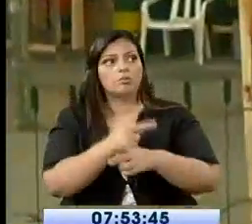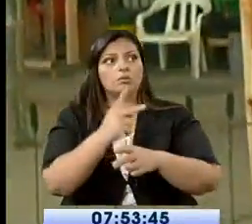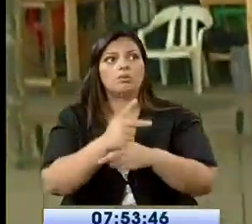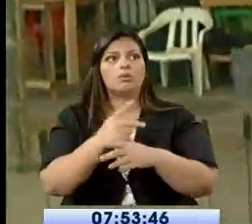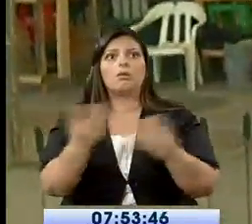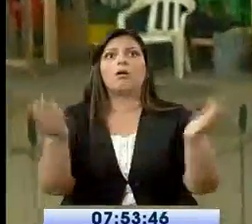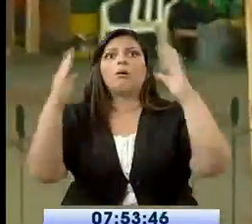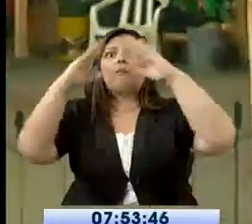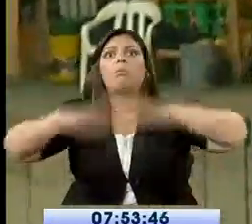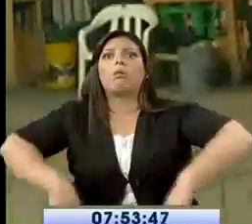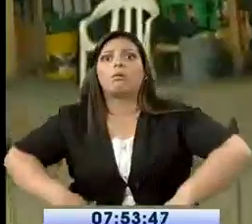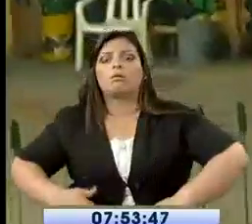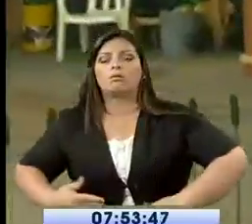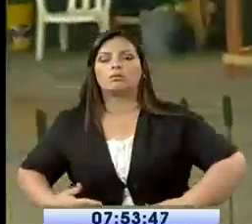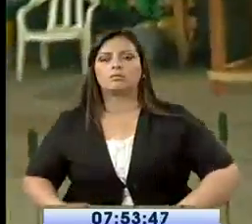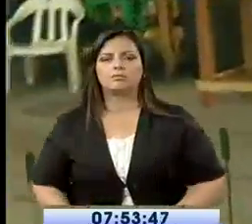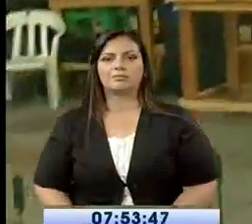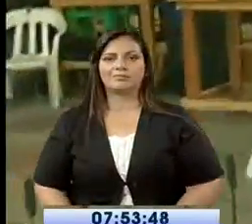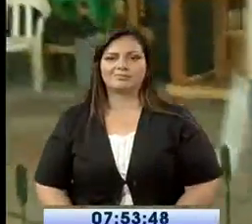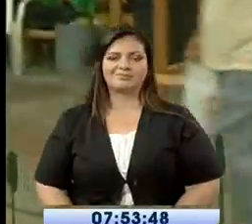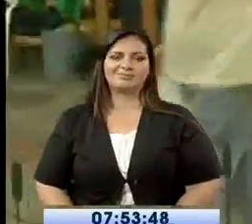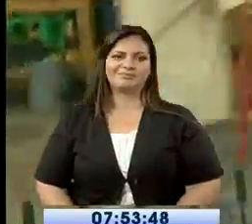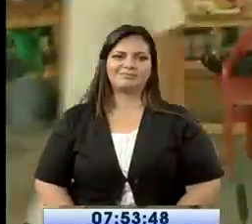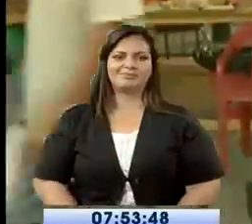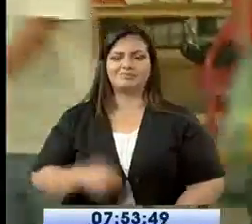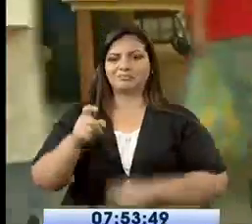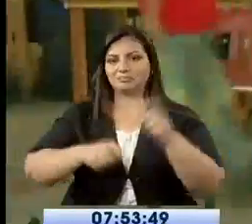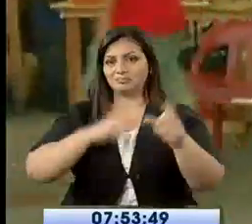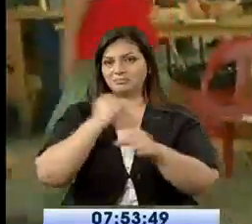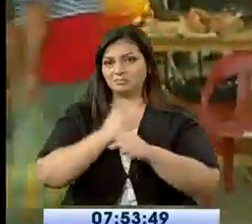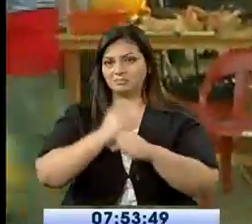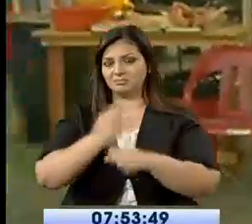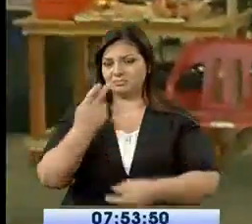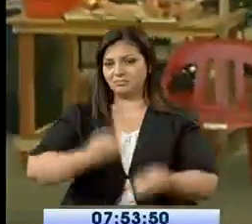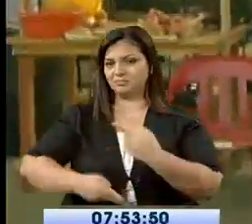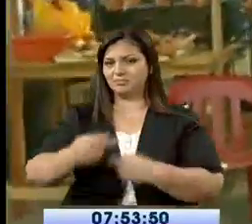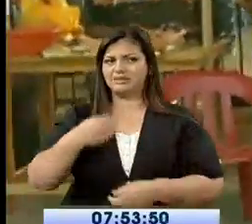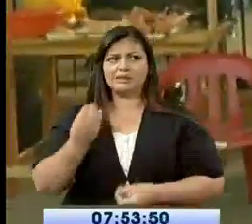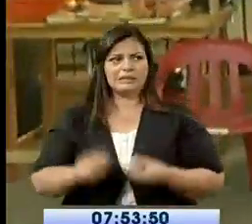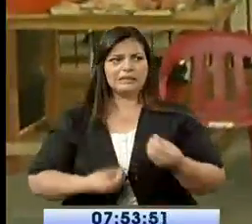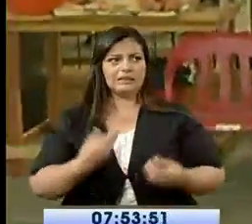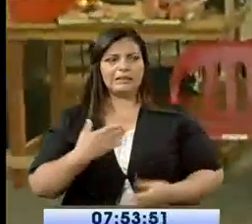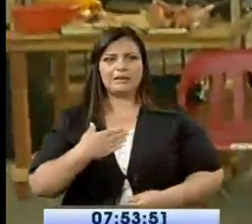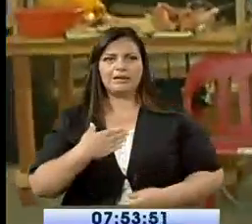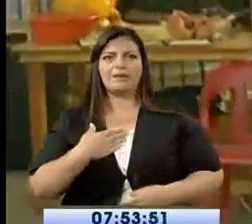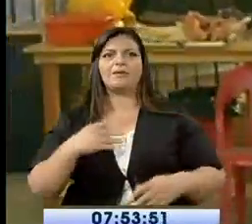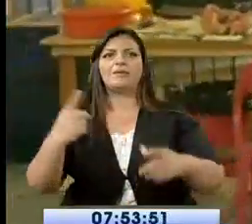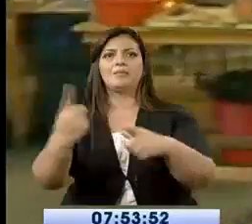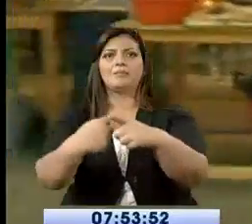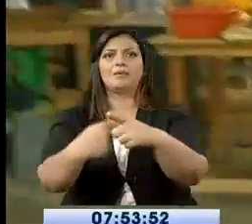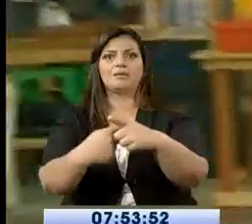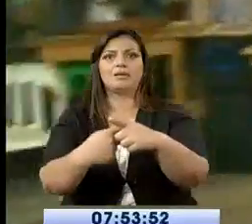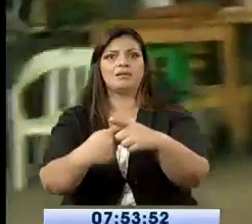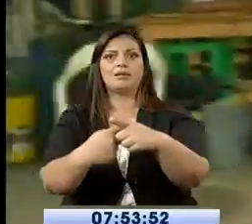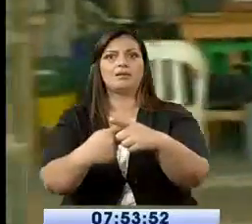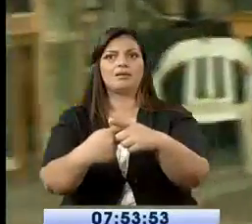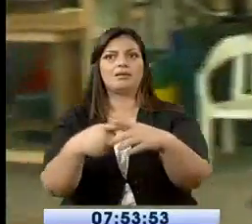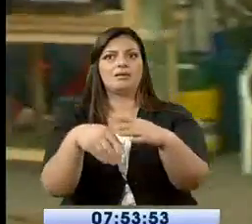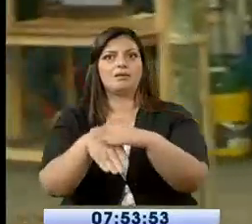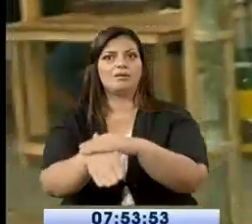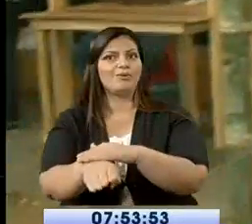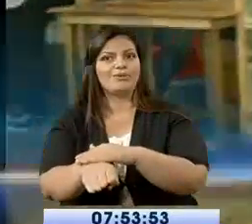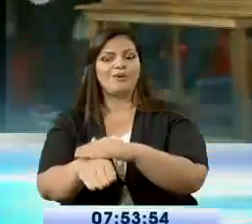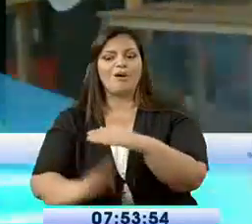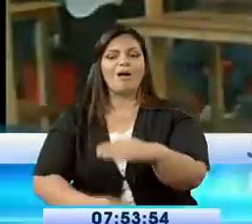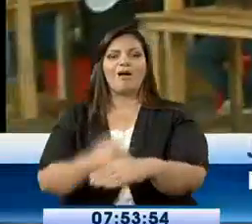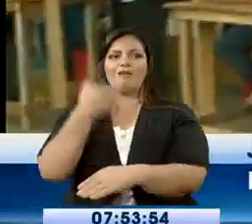percance. Y los comerciantes, para no perder sus ventas, observamos esta mañana, se han colocado en los exteriores y listos los pollos de